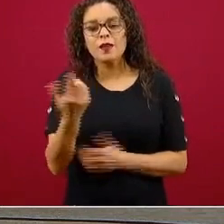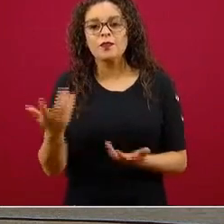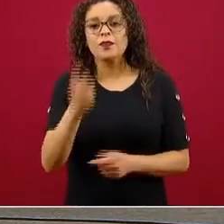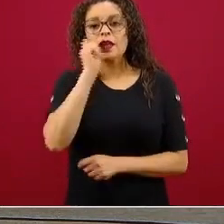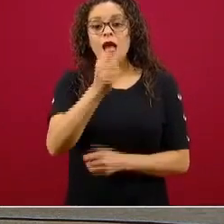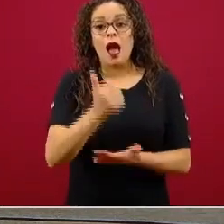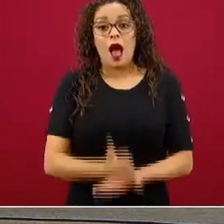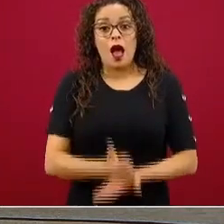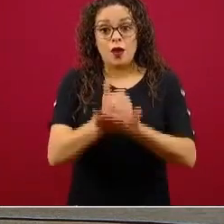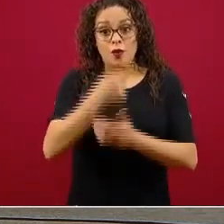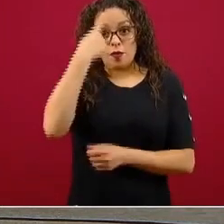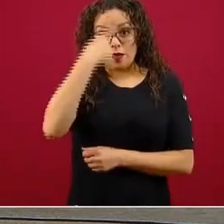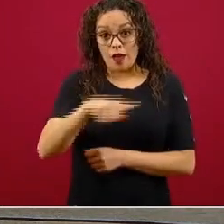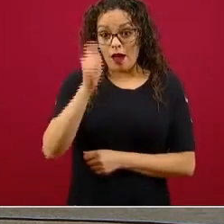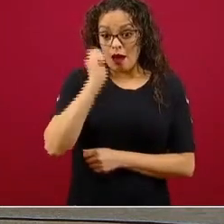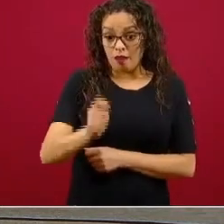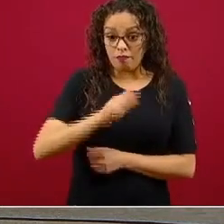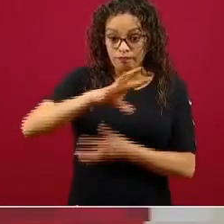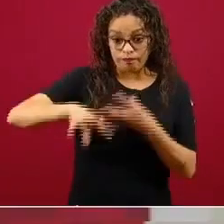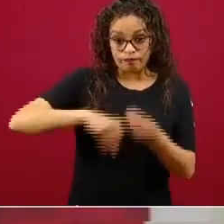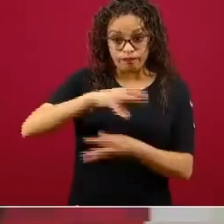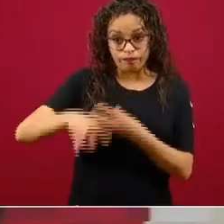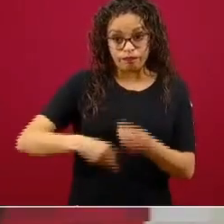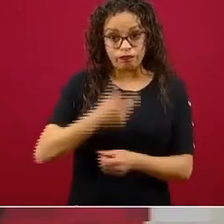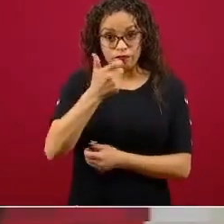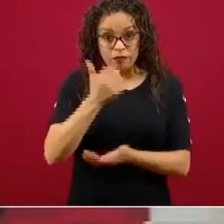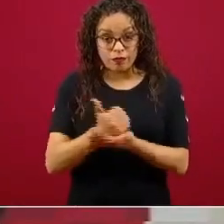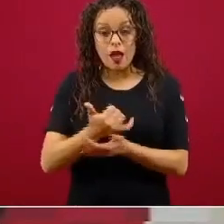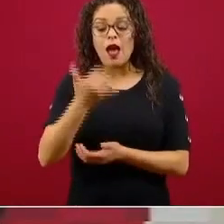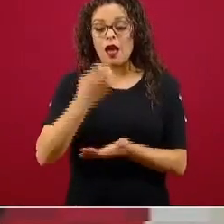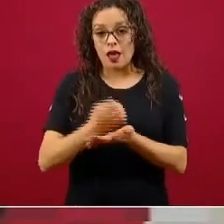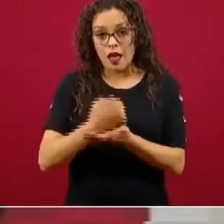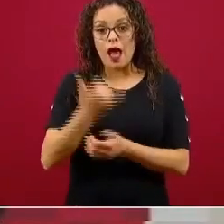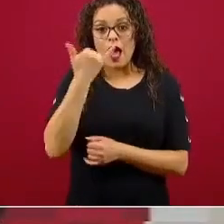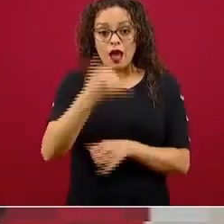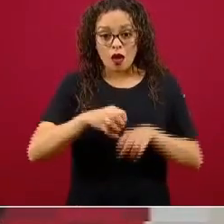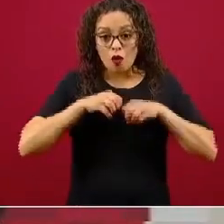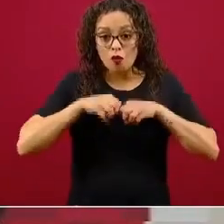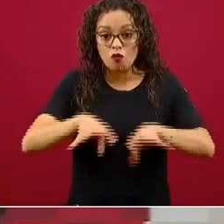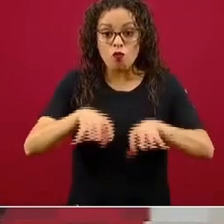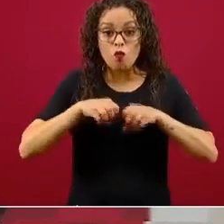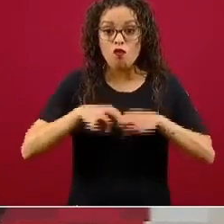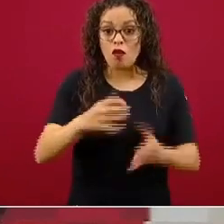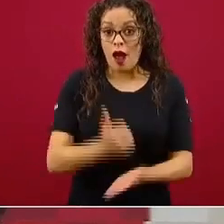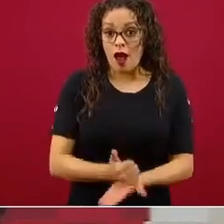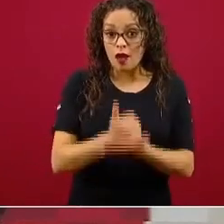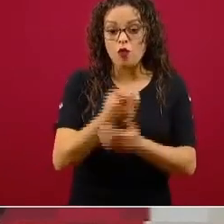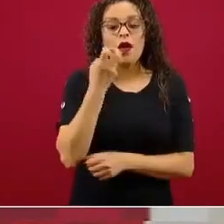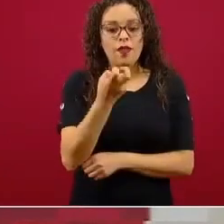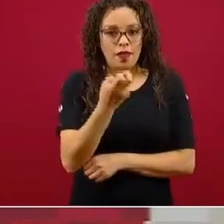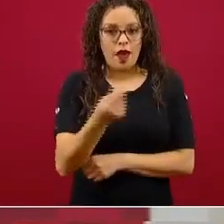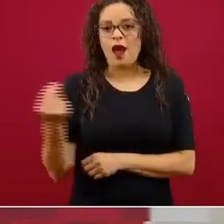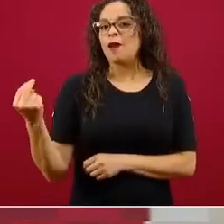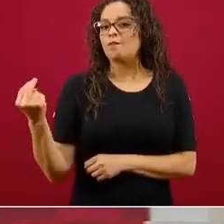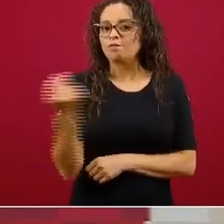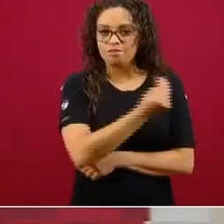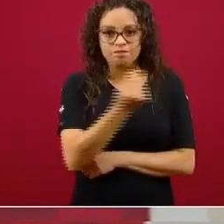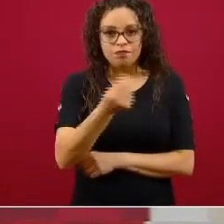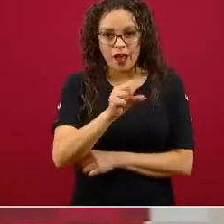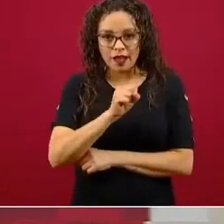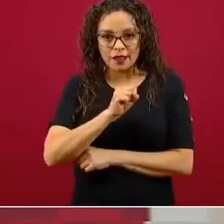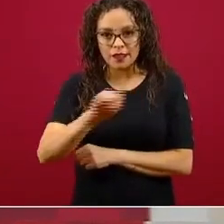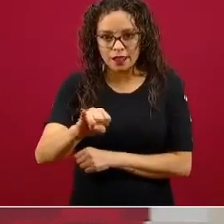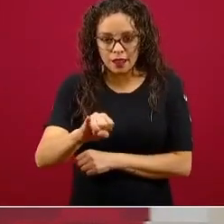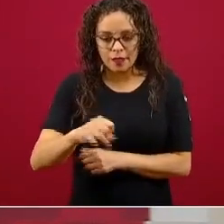ingresos, sino a distribuir esos ingresos, son preferentes. Las actividades que producen menor cantidad